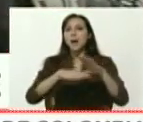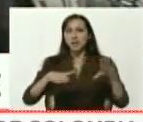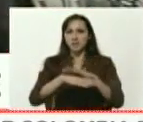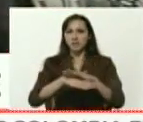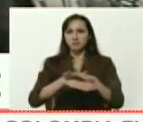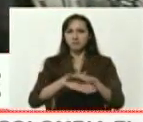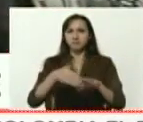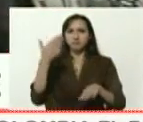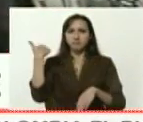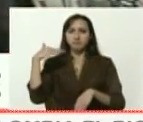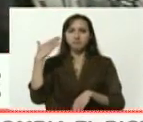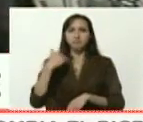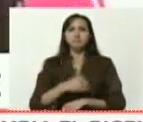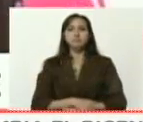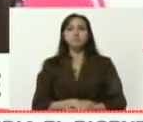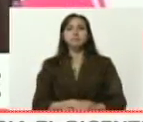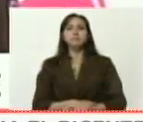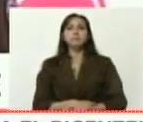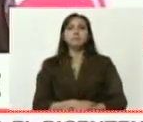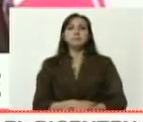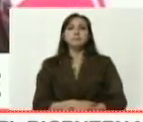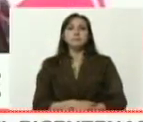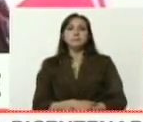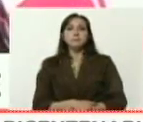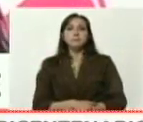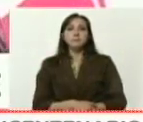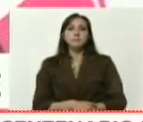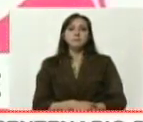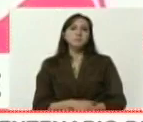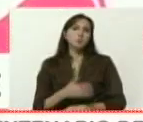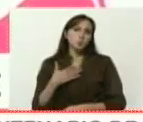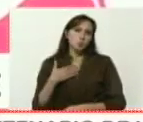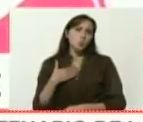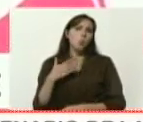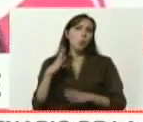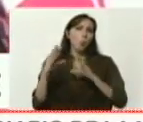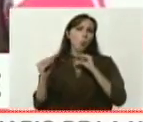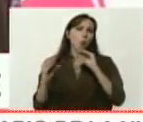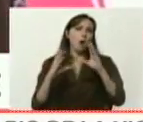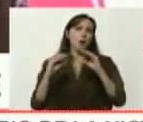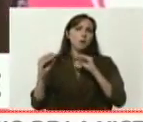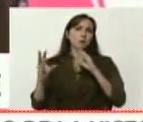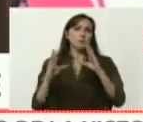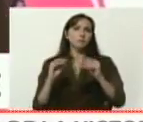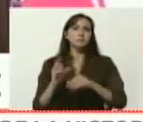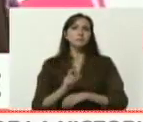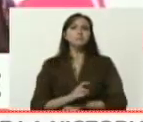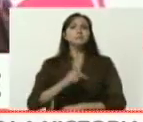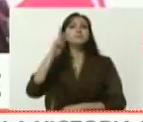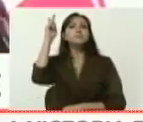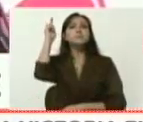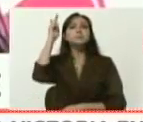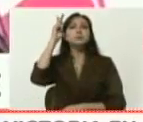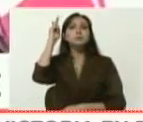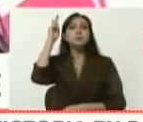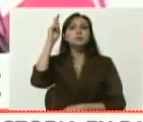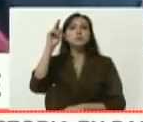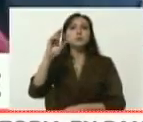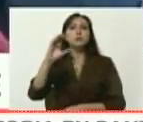Soto Rojas, tuve una pequeña conversación con el profesor Carlos